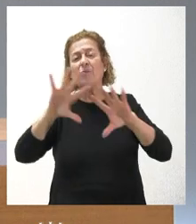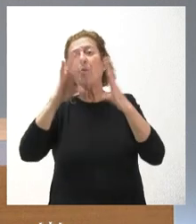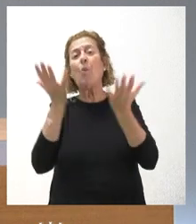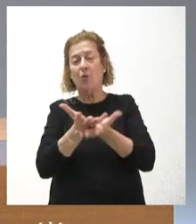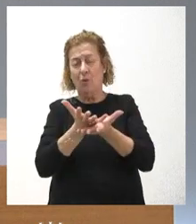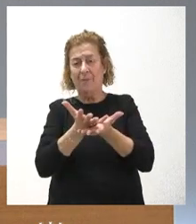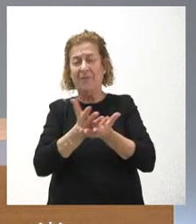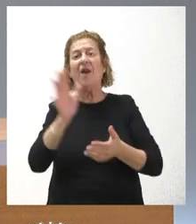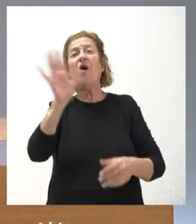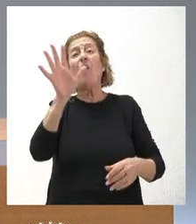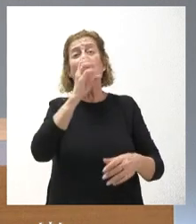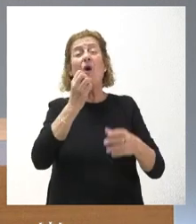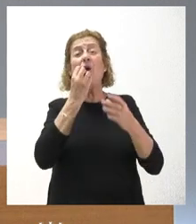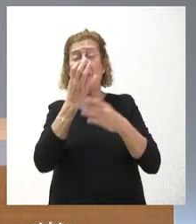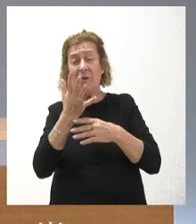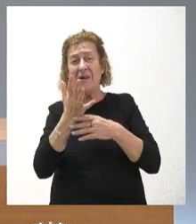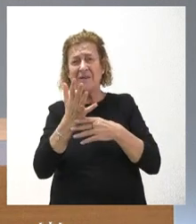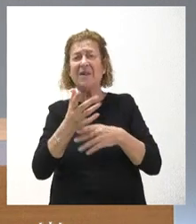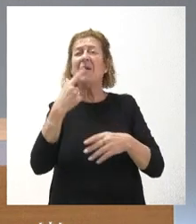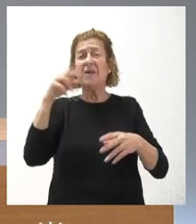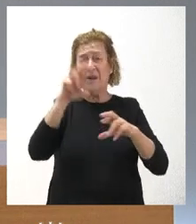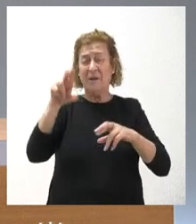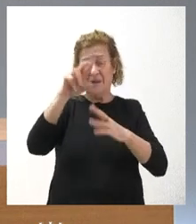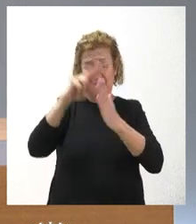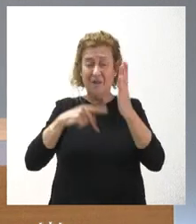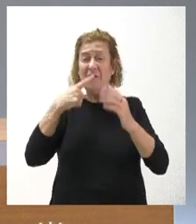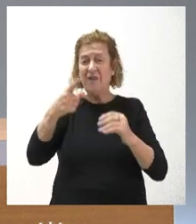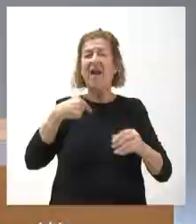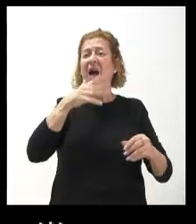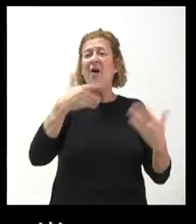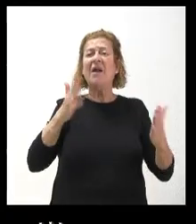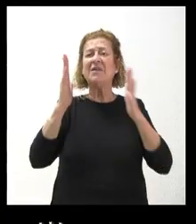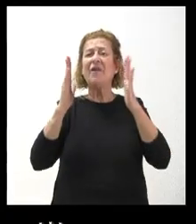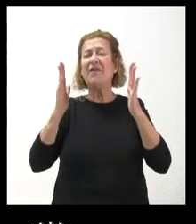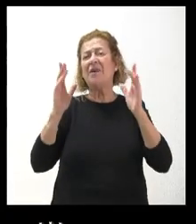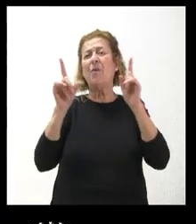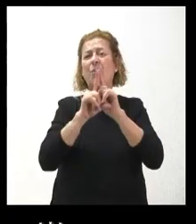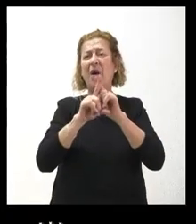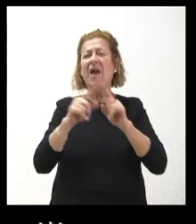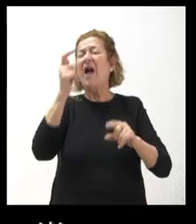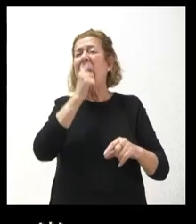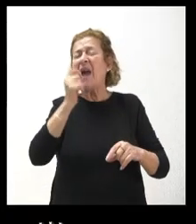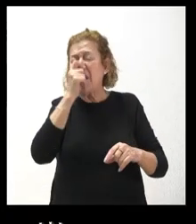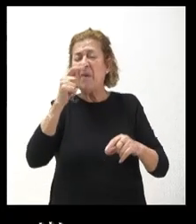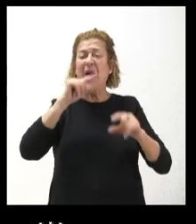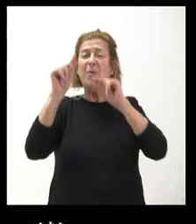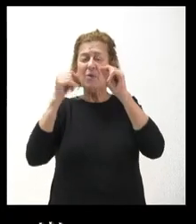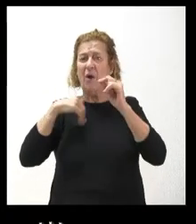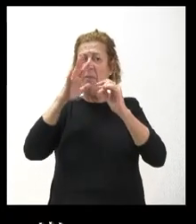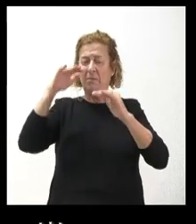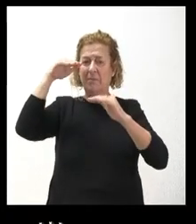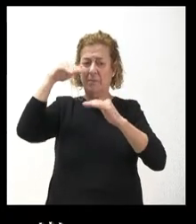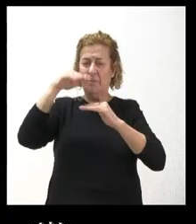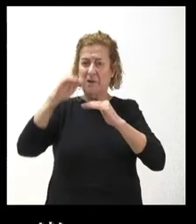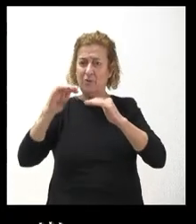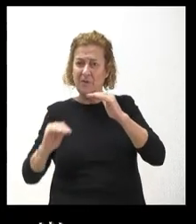Hola buenas revisando lo que usted ha dicho ha comentado que estamos en una fase descendente de la gripe y virus respiratorios eh ayer mismo